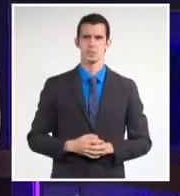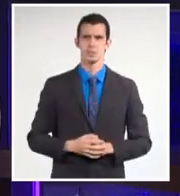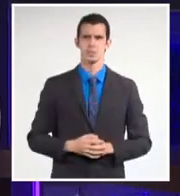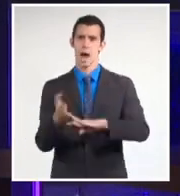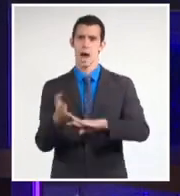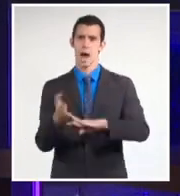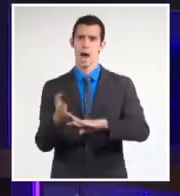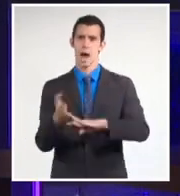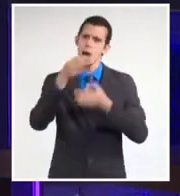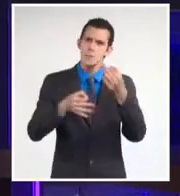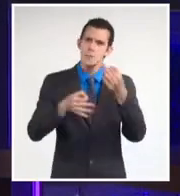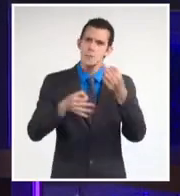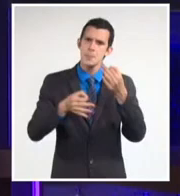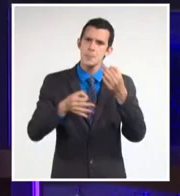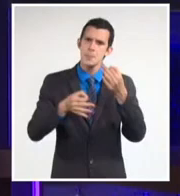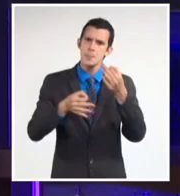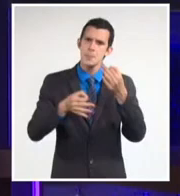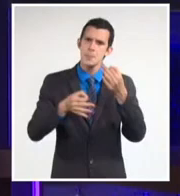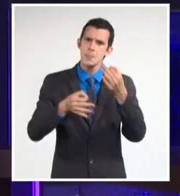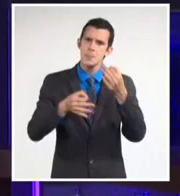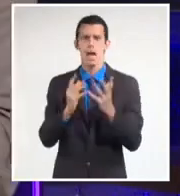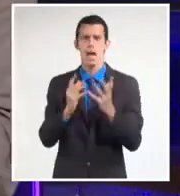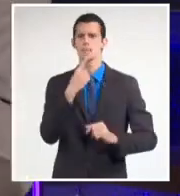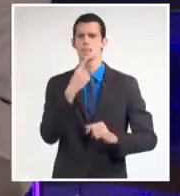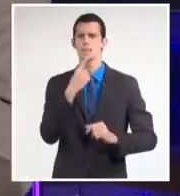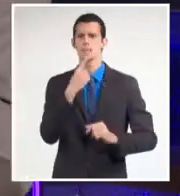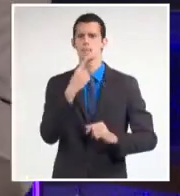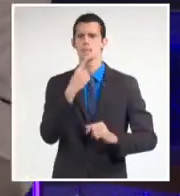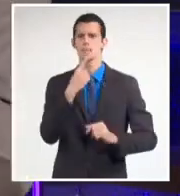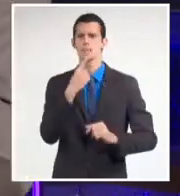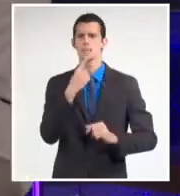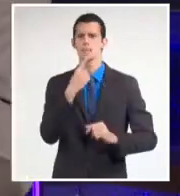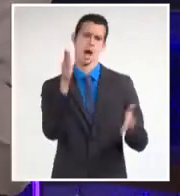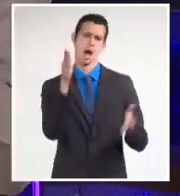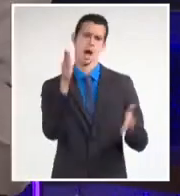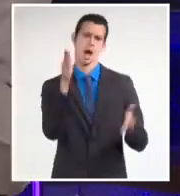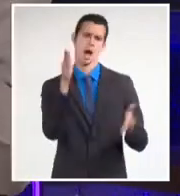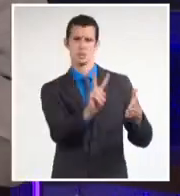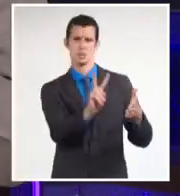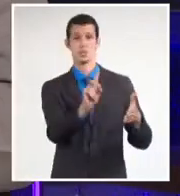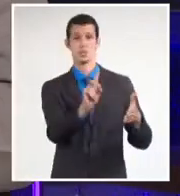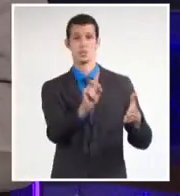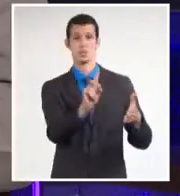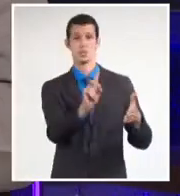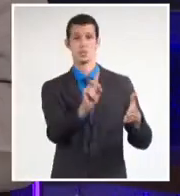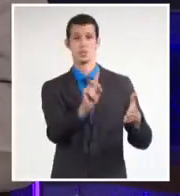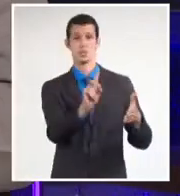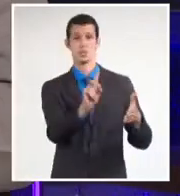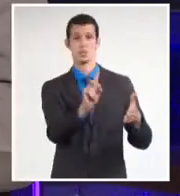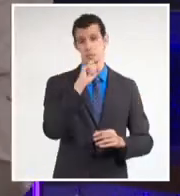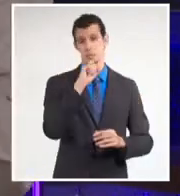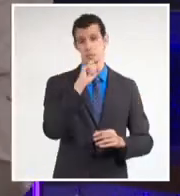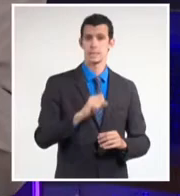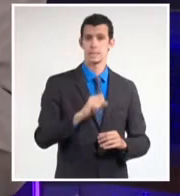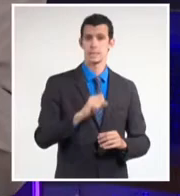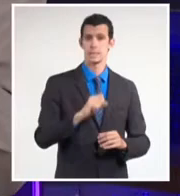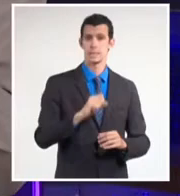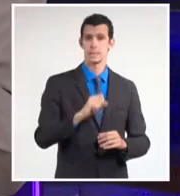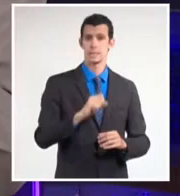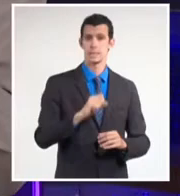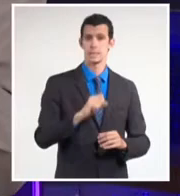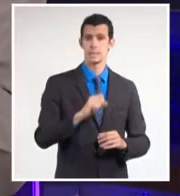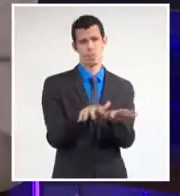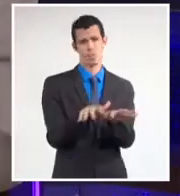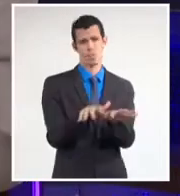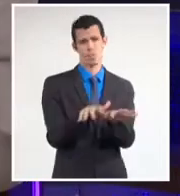algunos de los aspectos del 2021, un año duro, marcado también por la pandemia de la